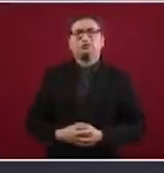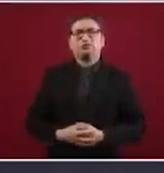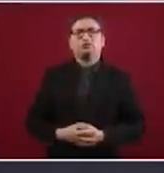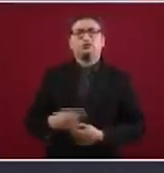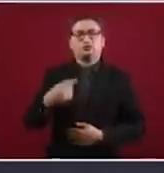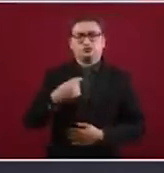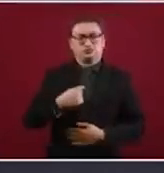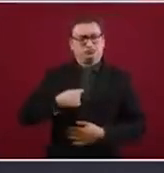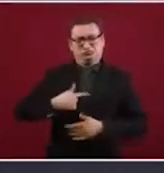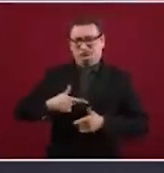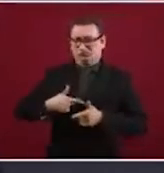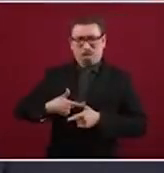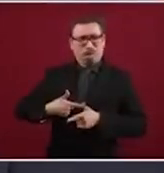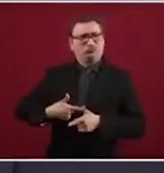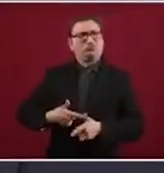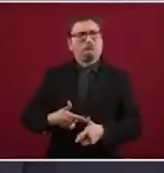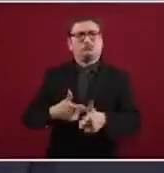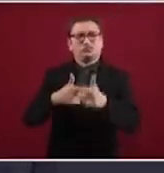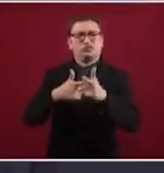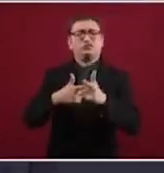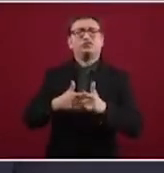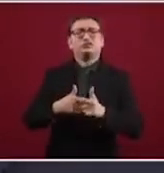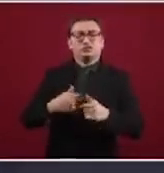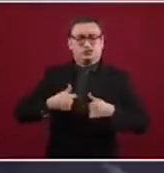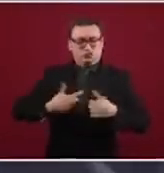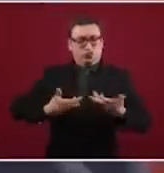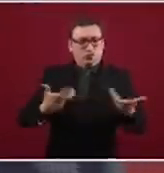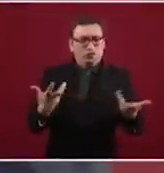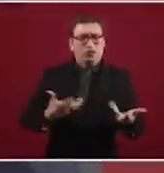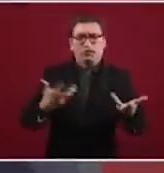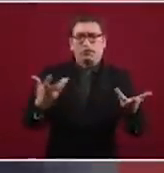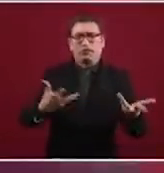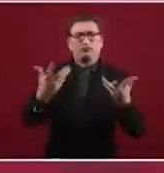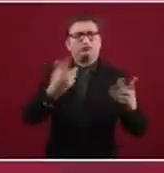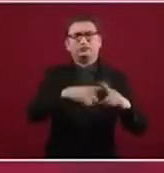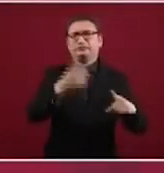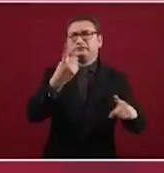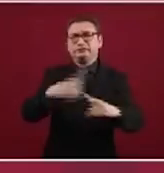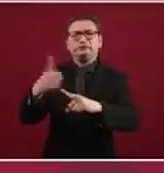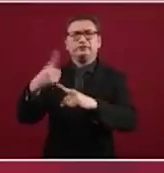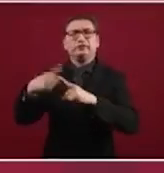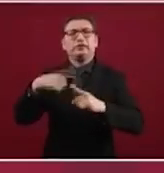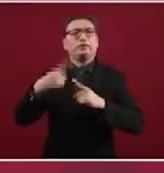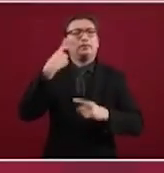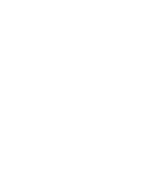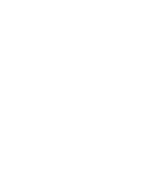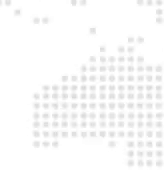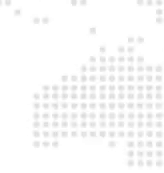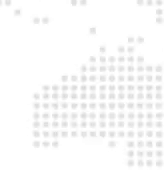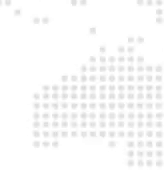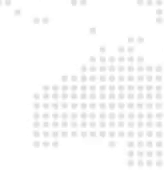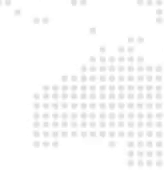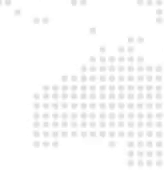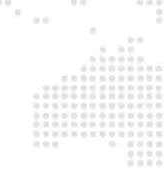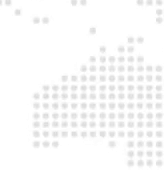a seguir buscando que se conozca la verdad.